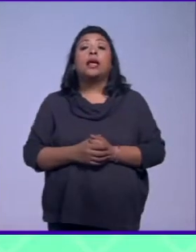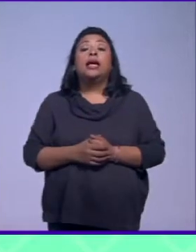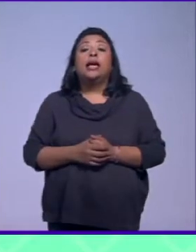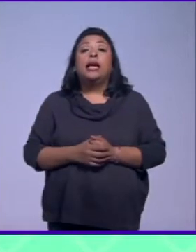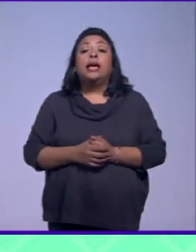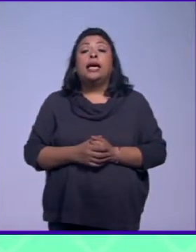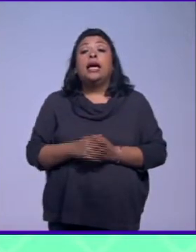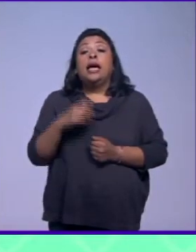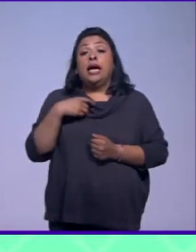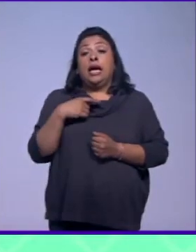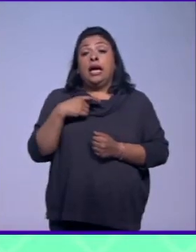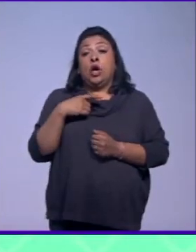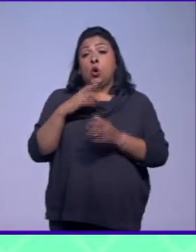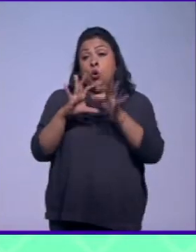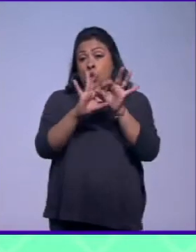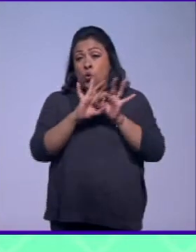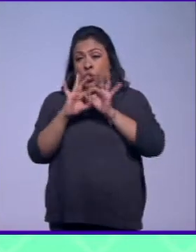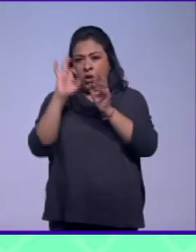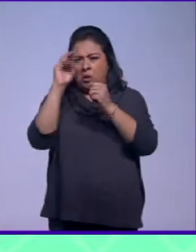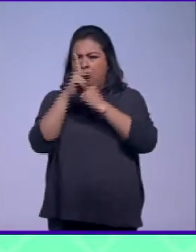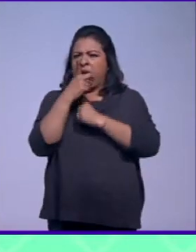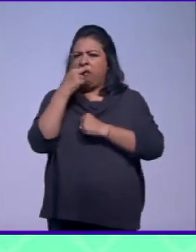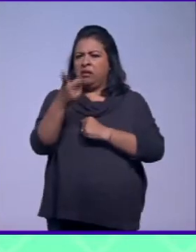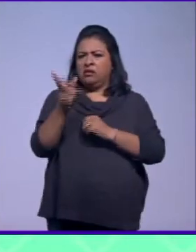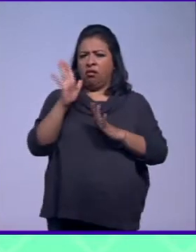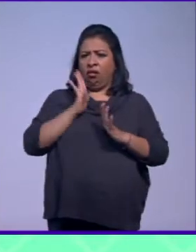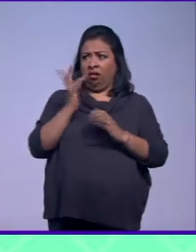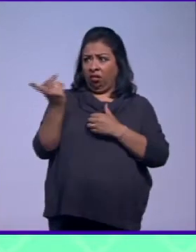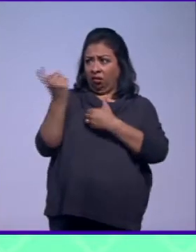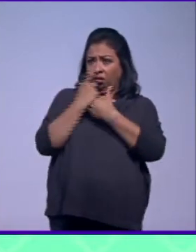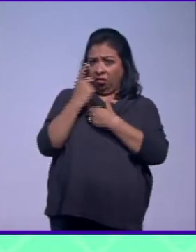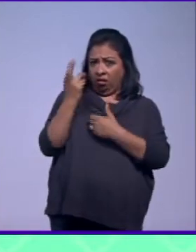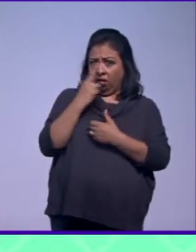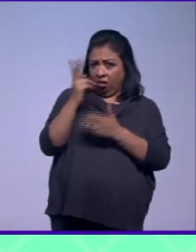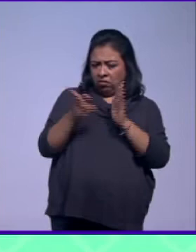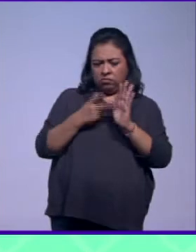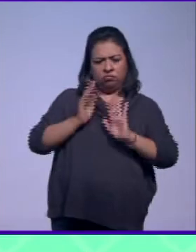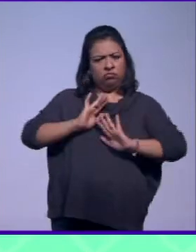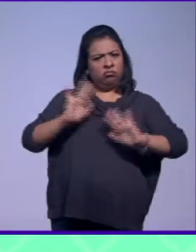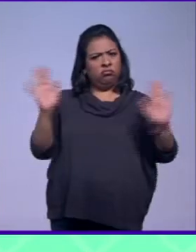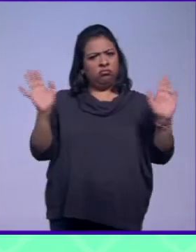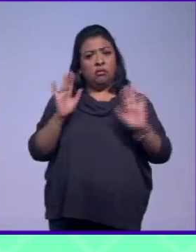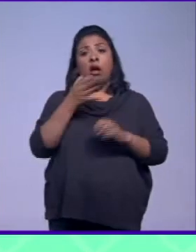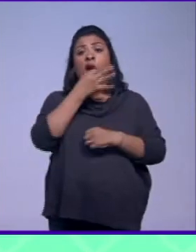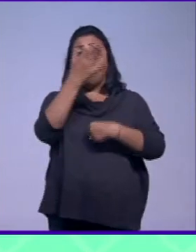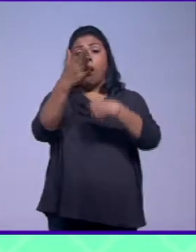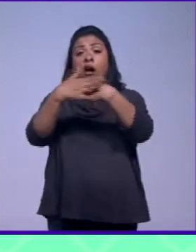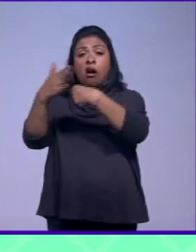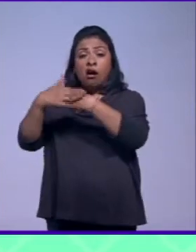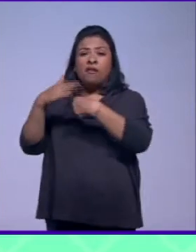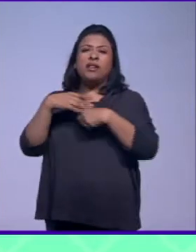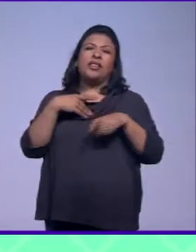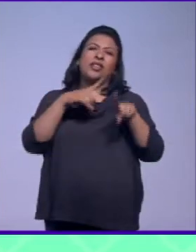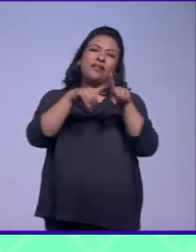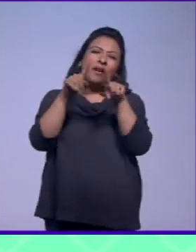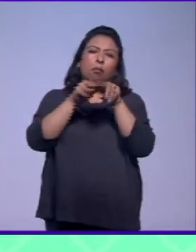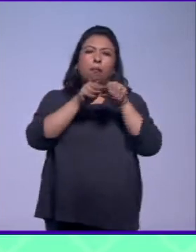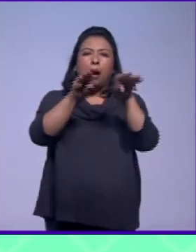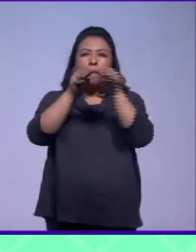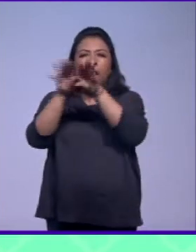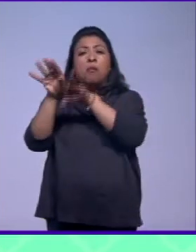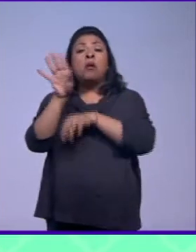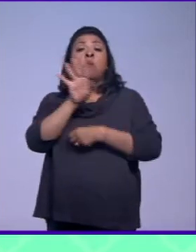unión europea' dicho nosotros no solamente no vamos a tener a rusia de regreso sino que han anunciado también ya en diferentes medios